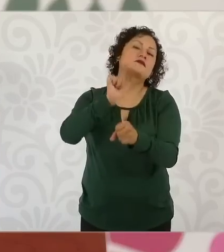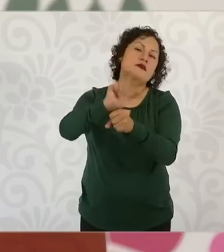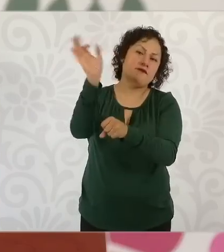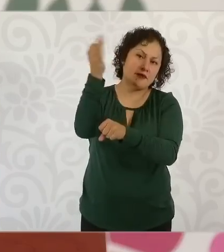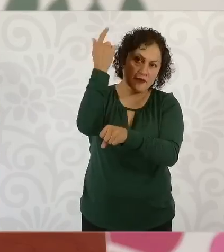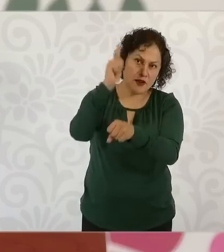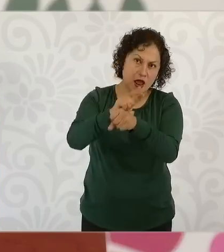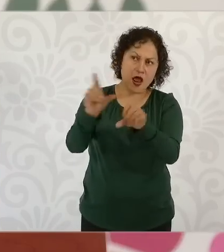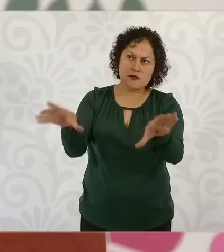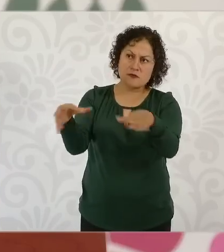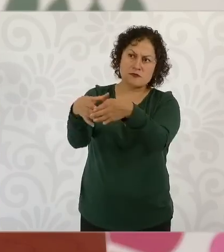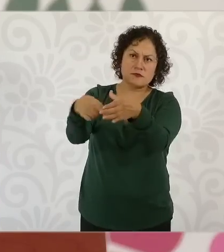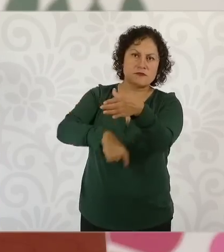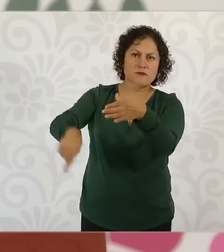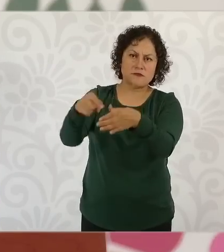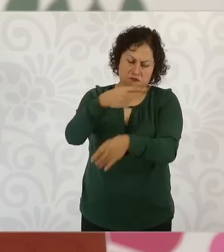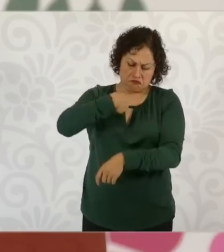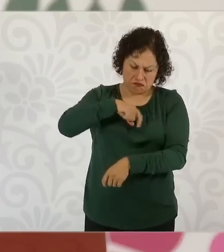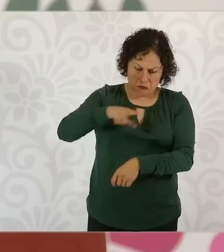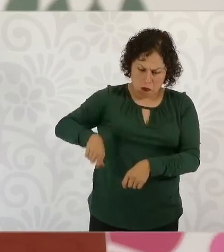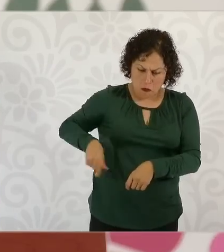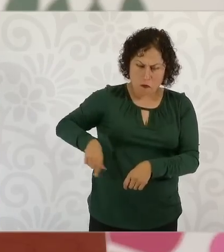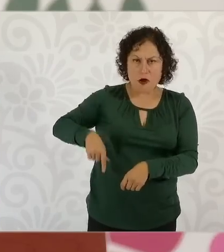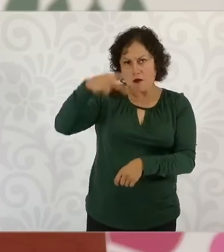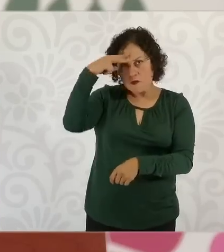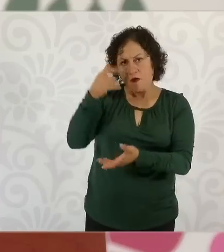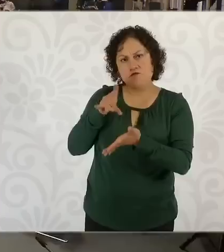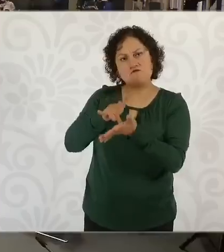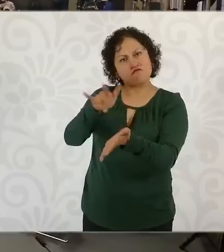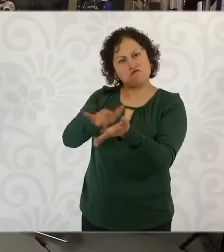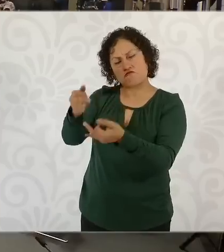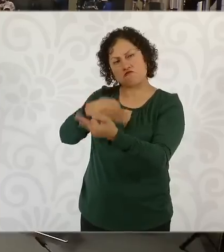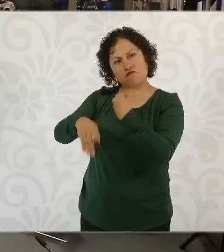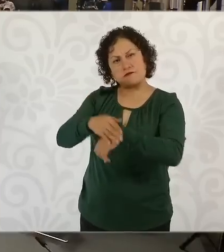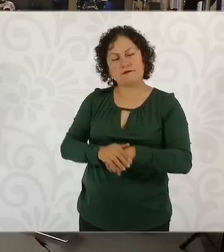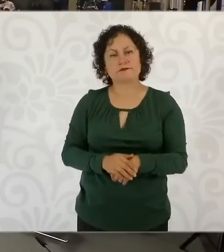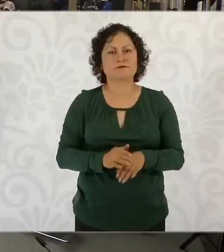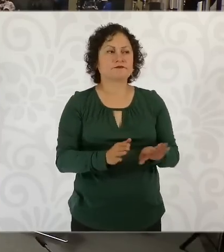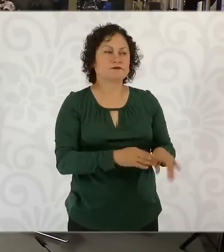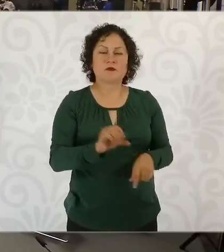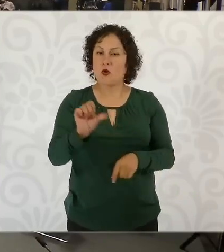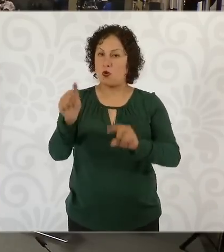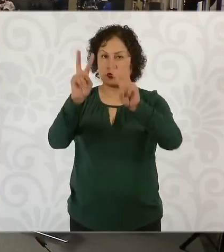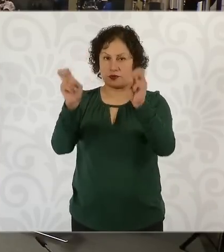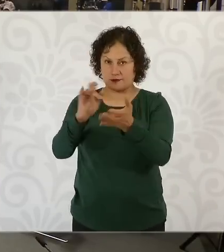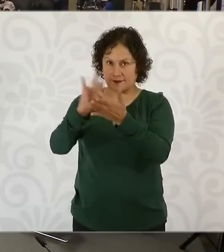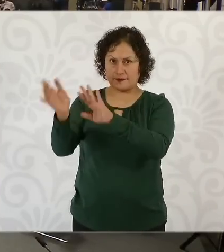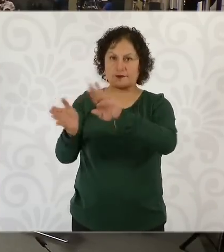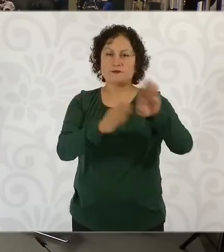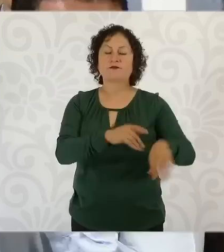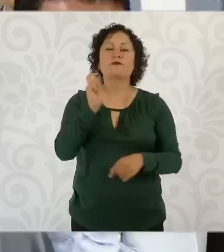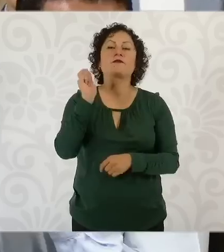en todo lo que requiere por el gabinete del Gobierno de México. En otro tema, Presidenta, gracias. La Fiscalía, también en proceso